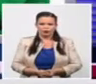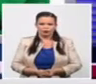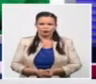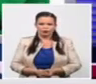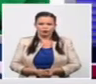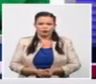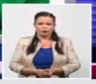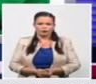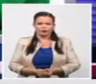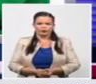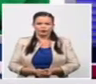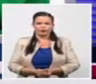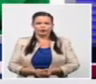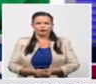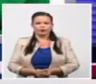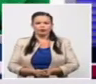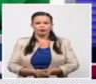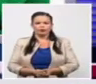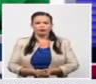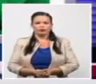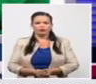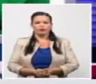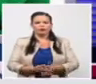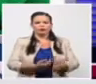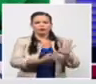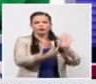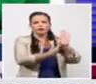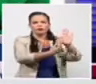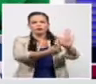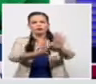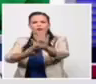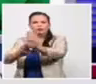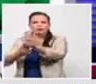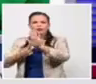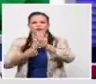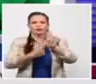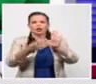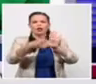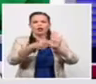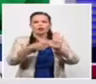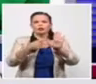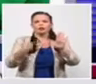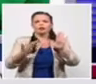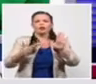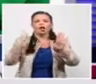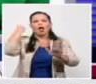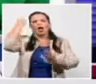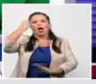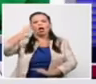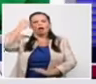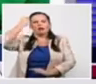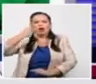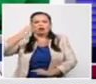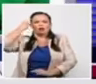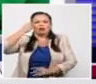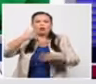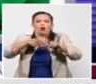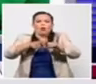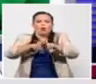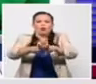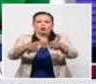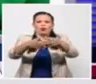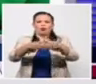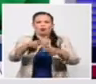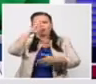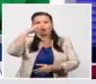y todos los compañeros y todas las personas que nos escuchan, que lo evaluamos así de conjunto con la doctora Lice, con